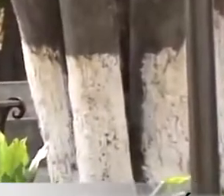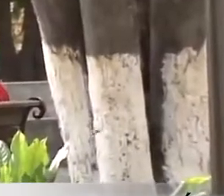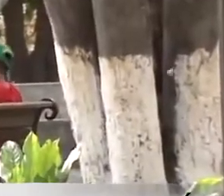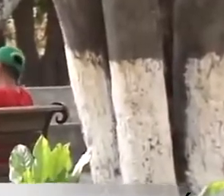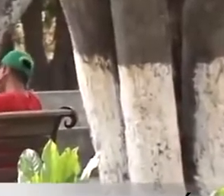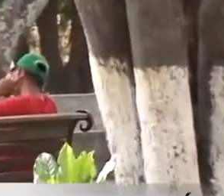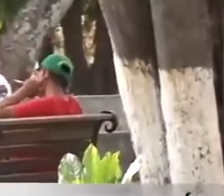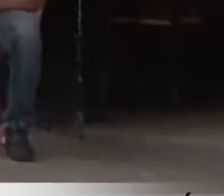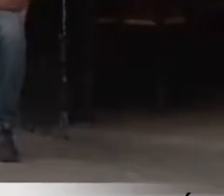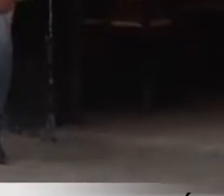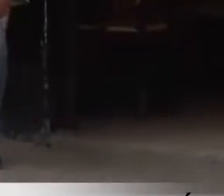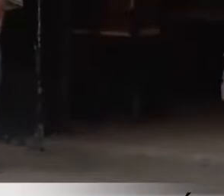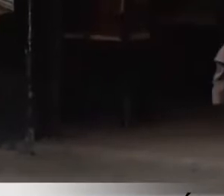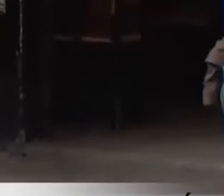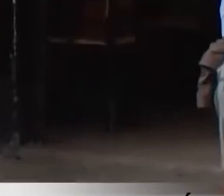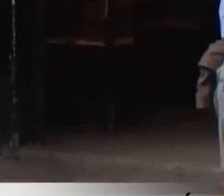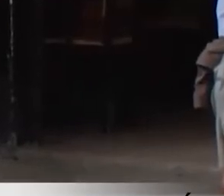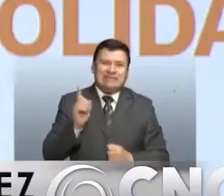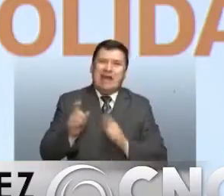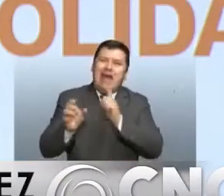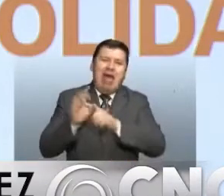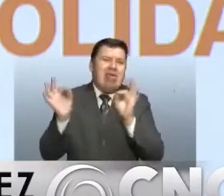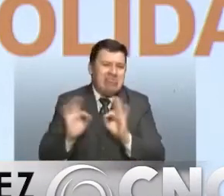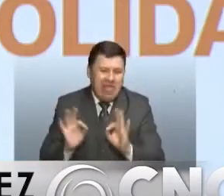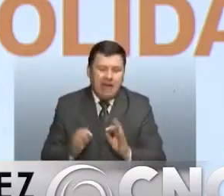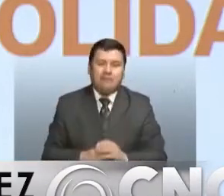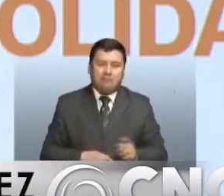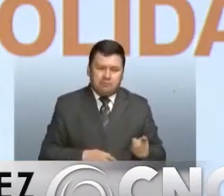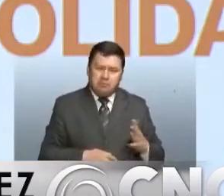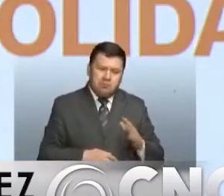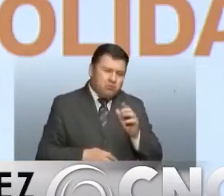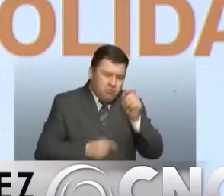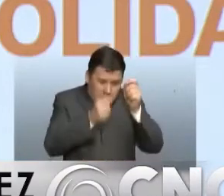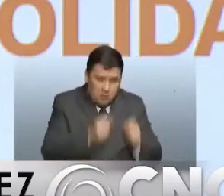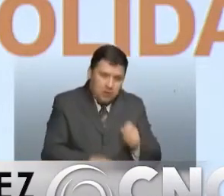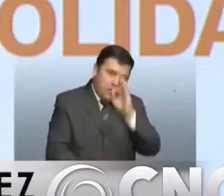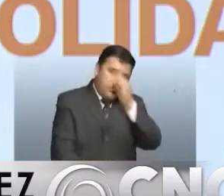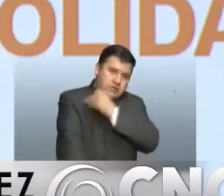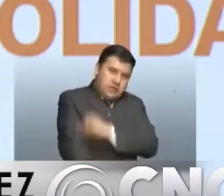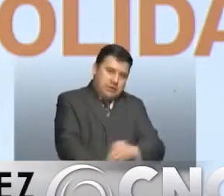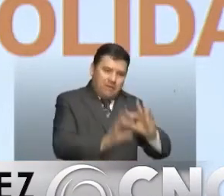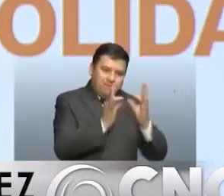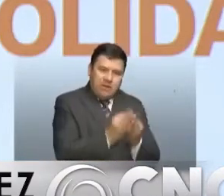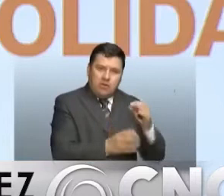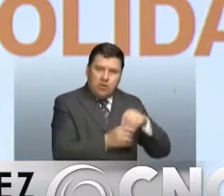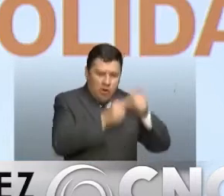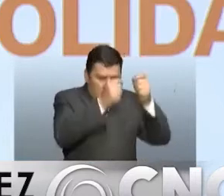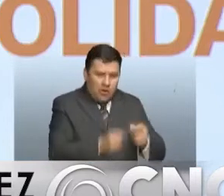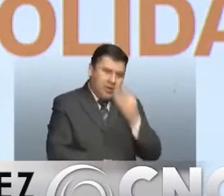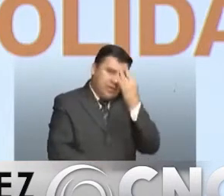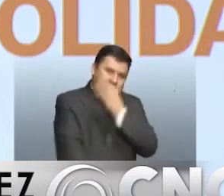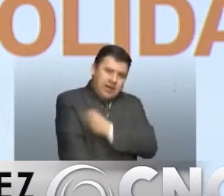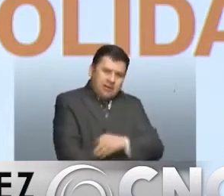más de familias que requieren de los auxilios esta familia son cerca de 3 millones de hogares 3 millones de colombianos de